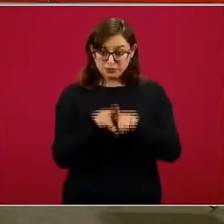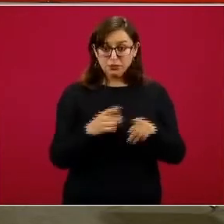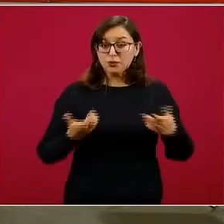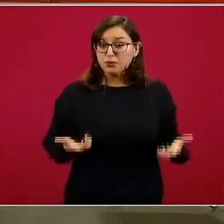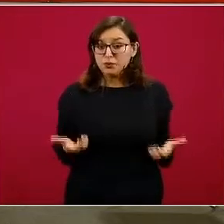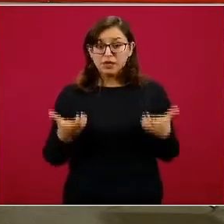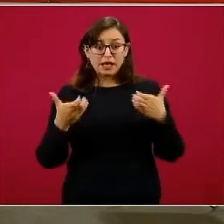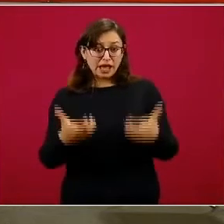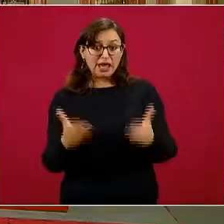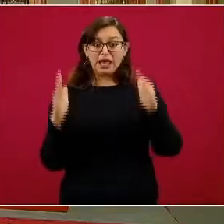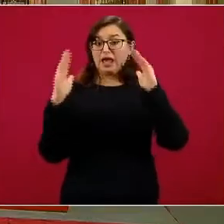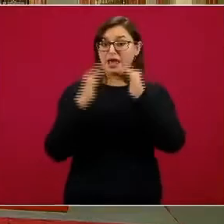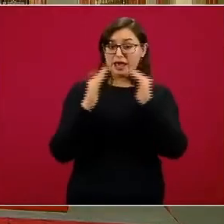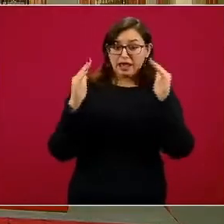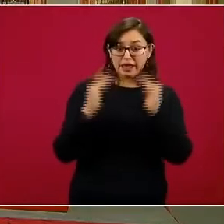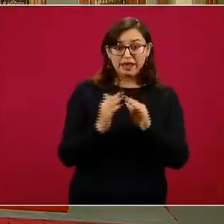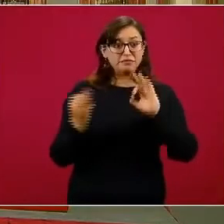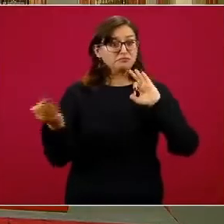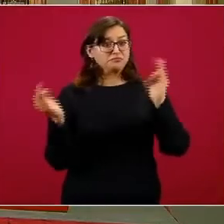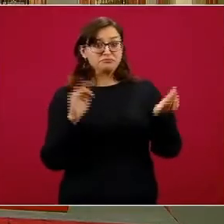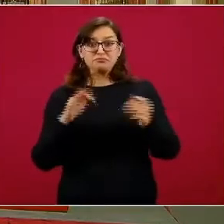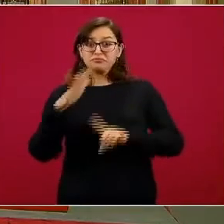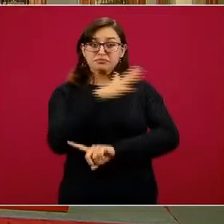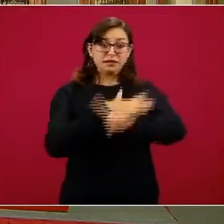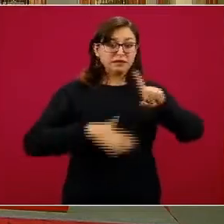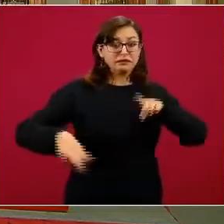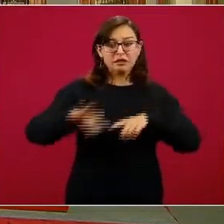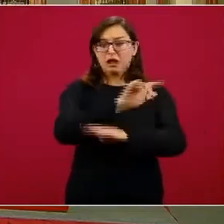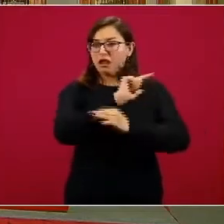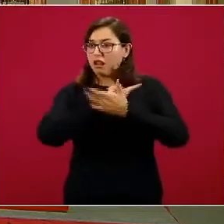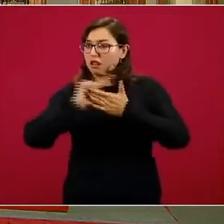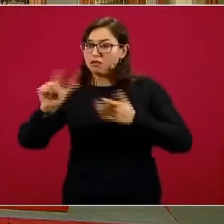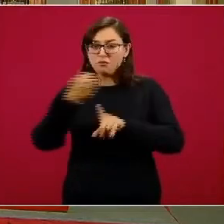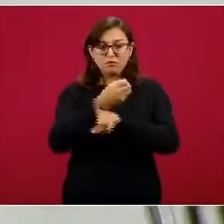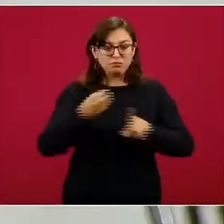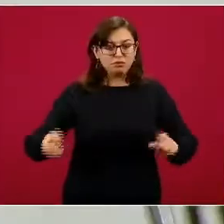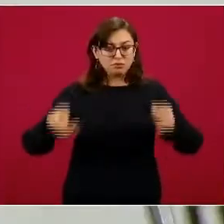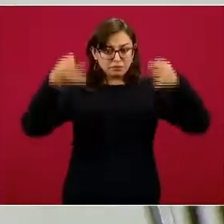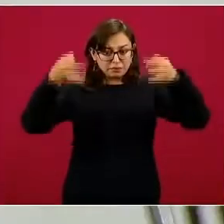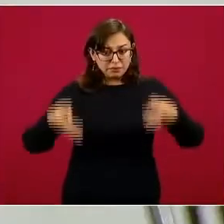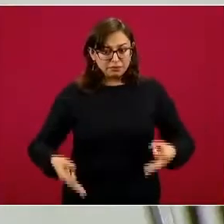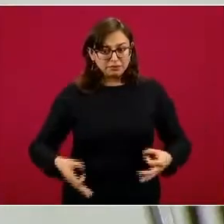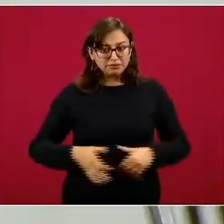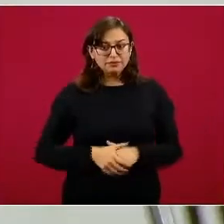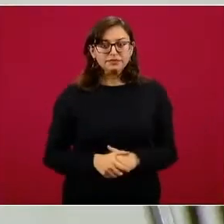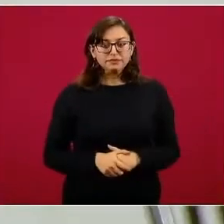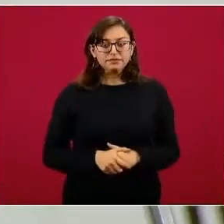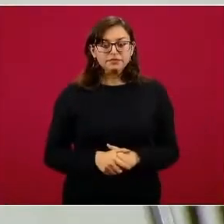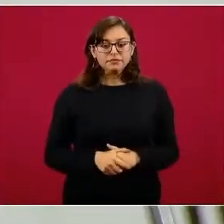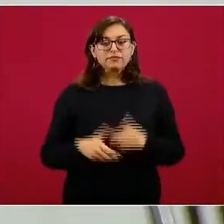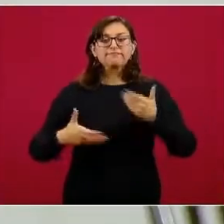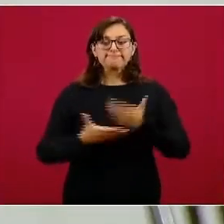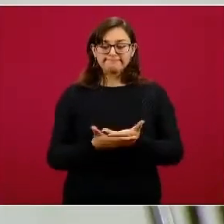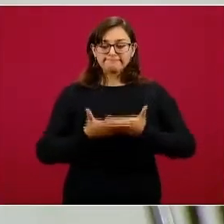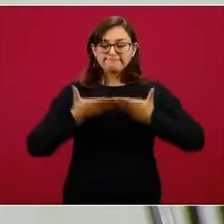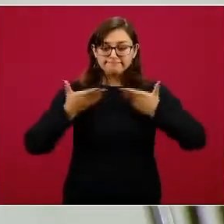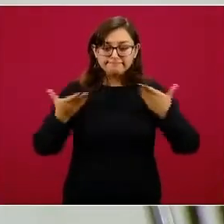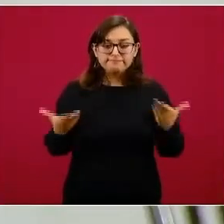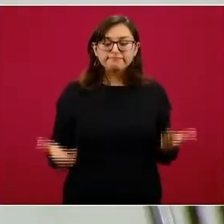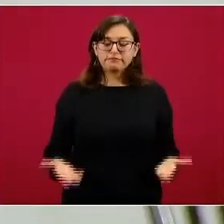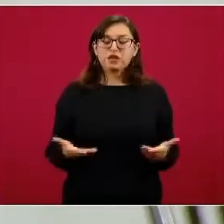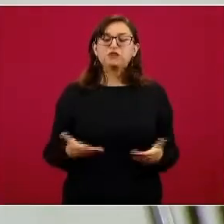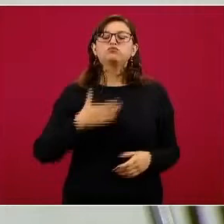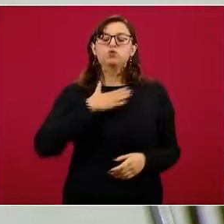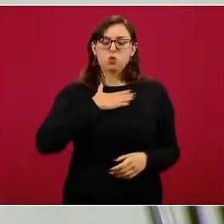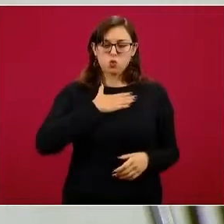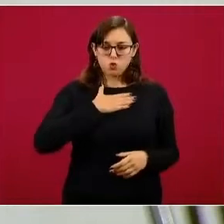nuestros hogares y nuestros sitios de trabajo pulcros y en orden. Ahora, más que nunca, es justo